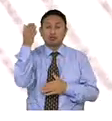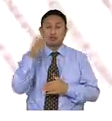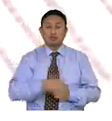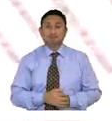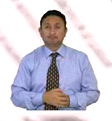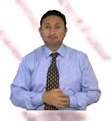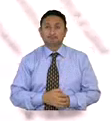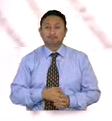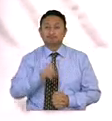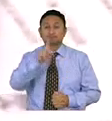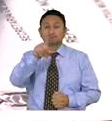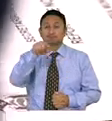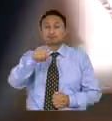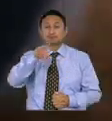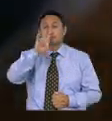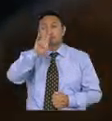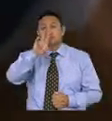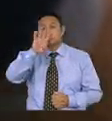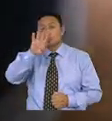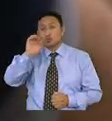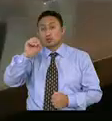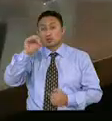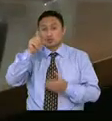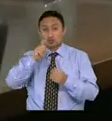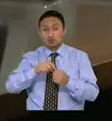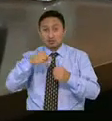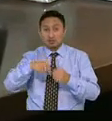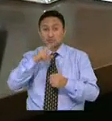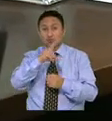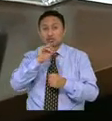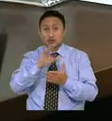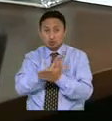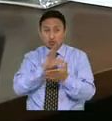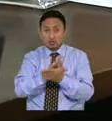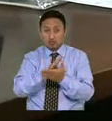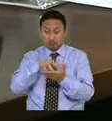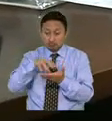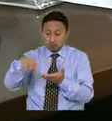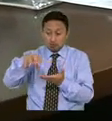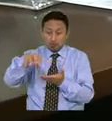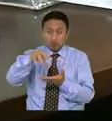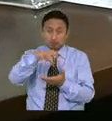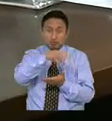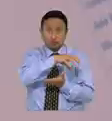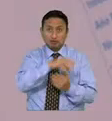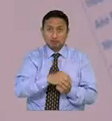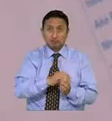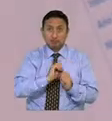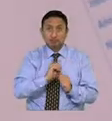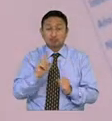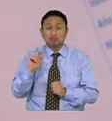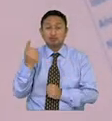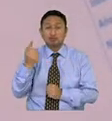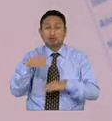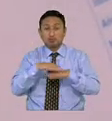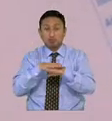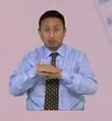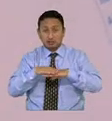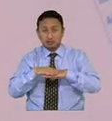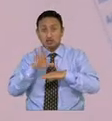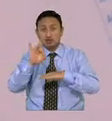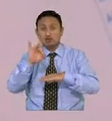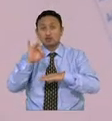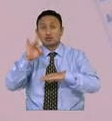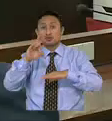Fueron 1.740 cupos ofertados distribuidos en 20 instituciones educativas municipales para los cursos de primero de básica, octavo